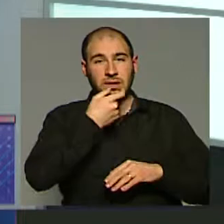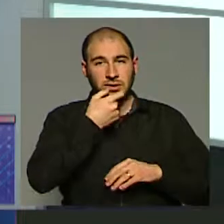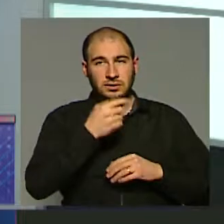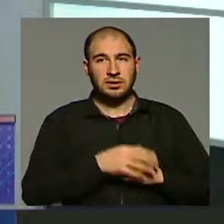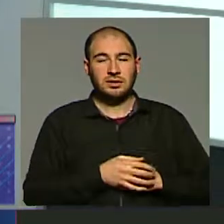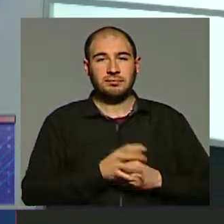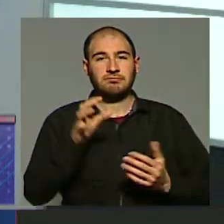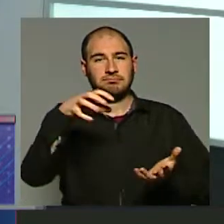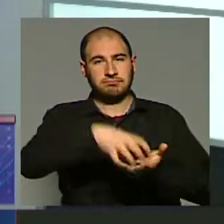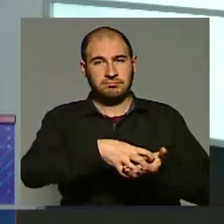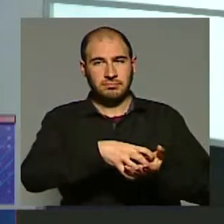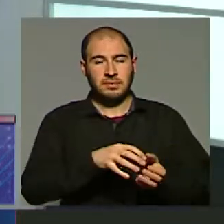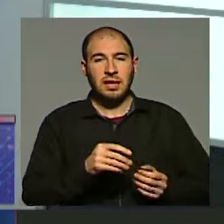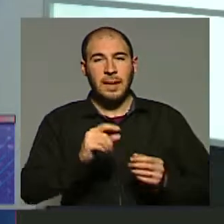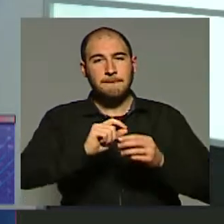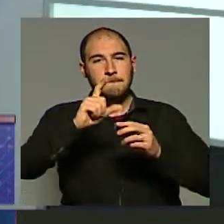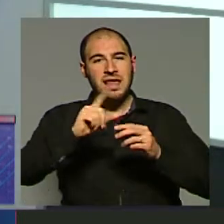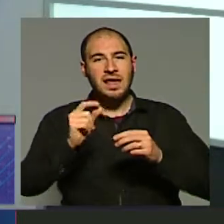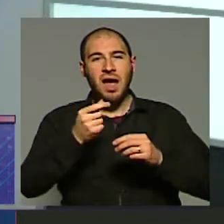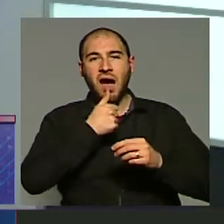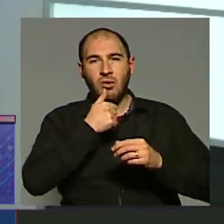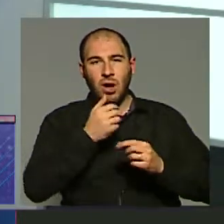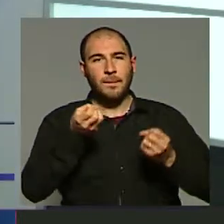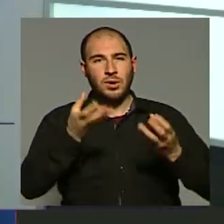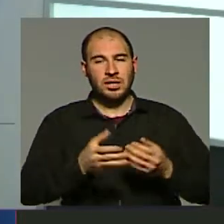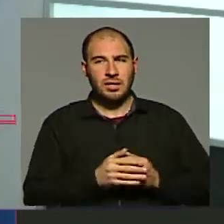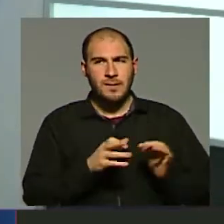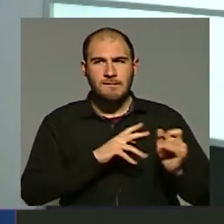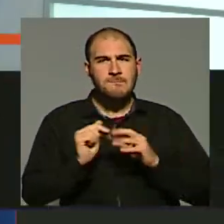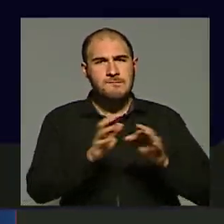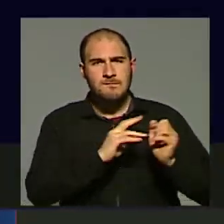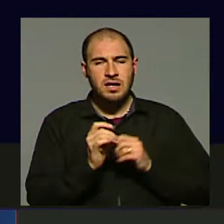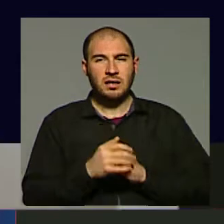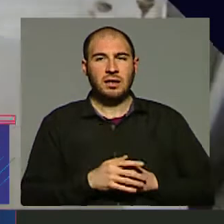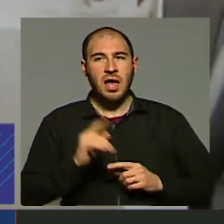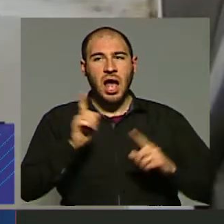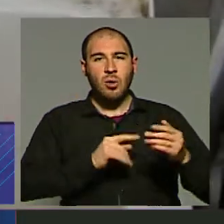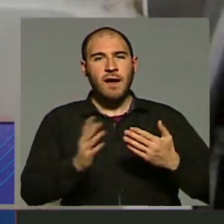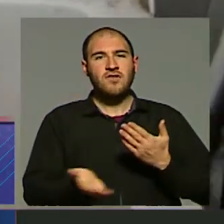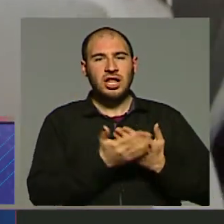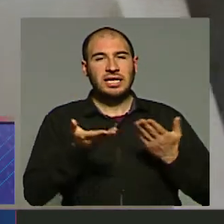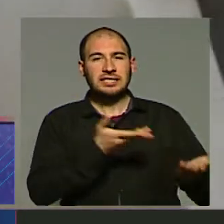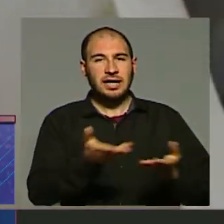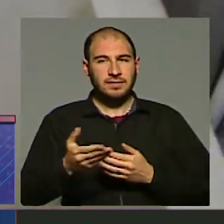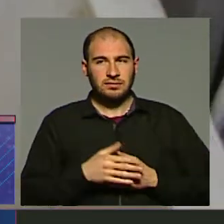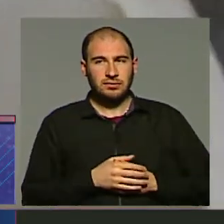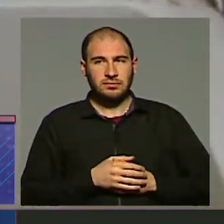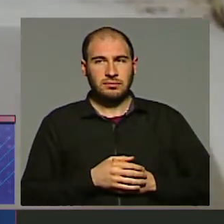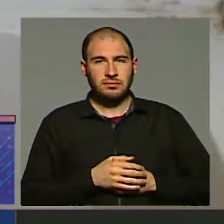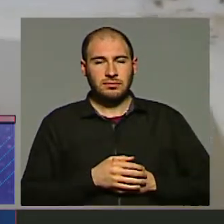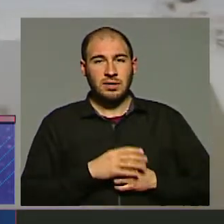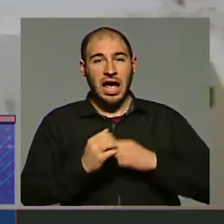se va a colocar medidores de agua. Todo esto surge a partir de la polémica de algunas boletas del servicio en donde